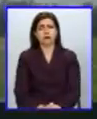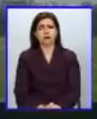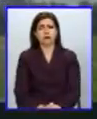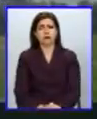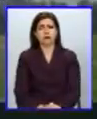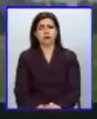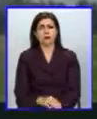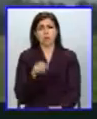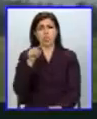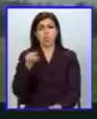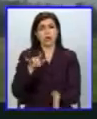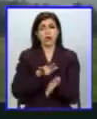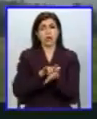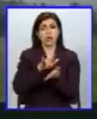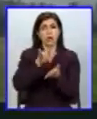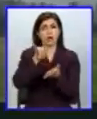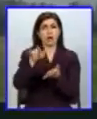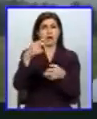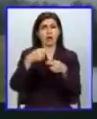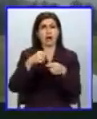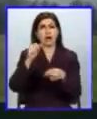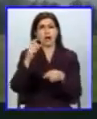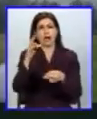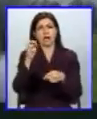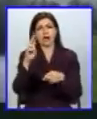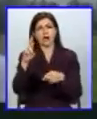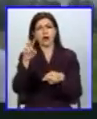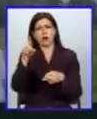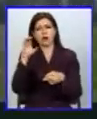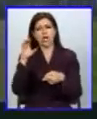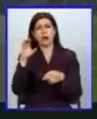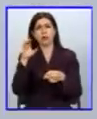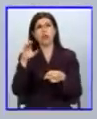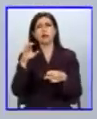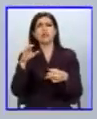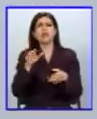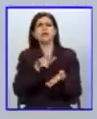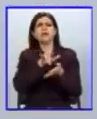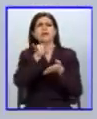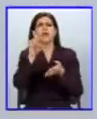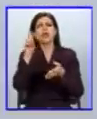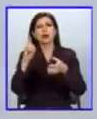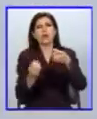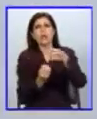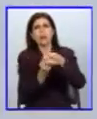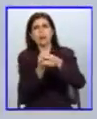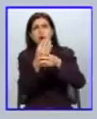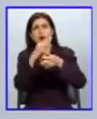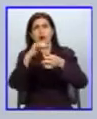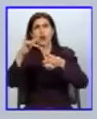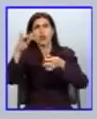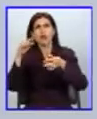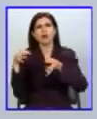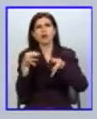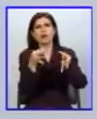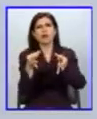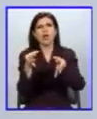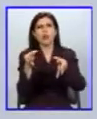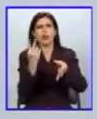este avión a la vector 100 que sobrevuela el volcán turrialba en medio de la pluma de gas